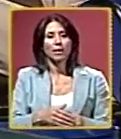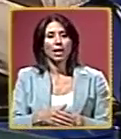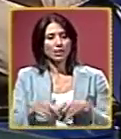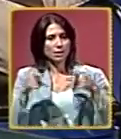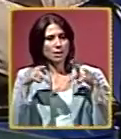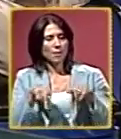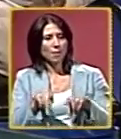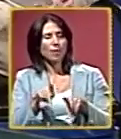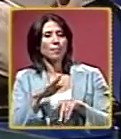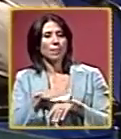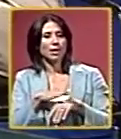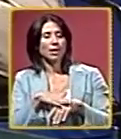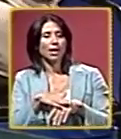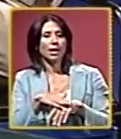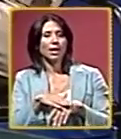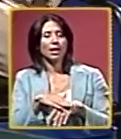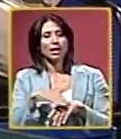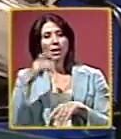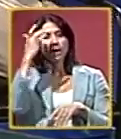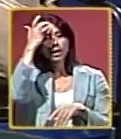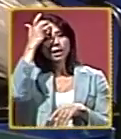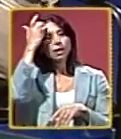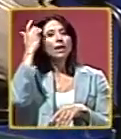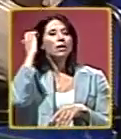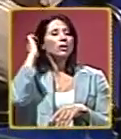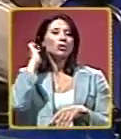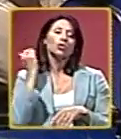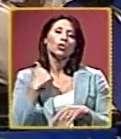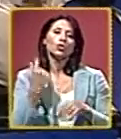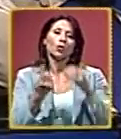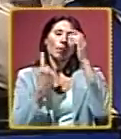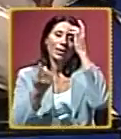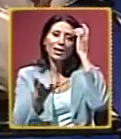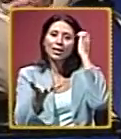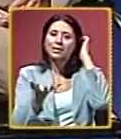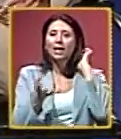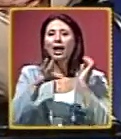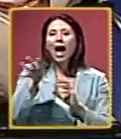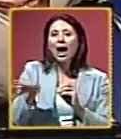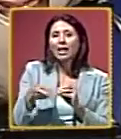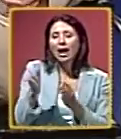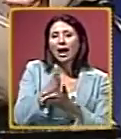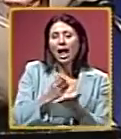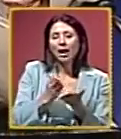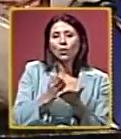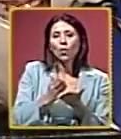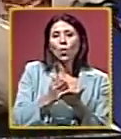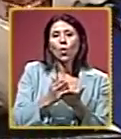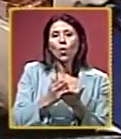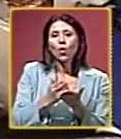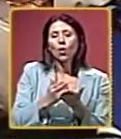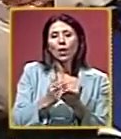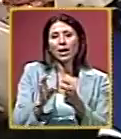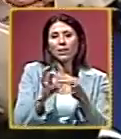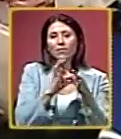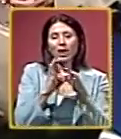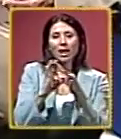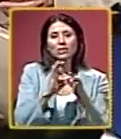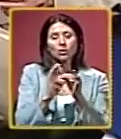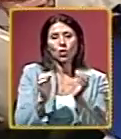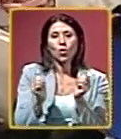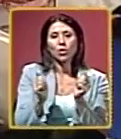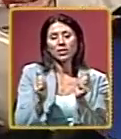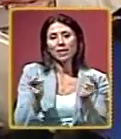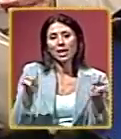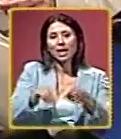Juan Rafael, me permitís, quisiera nada más agregar un punto con relación al caso que hemos salido muy bien librados